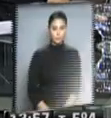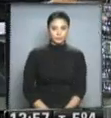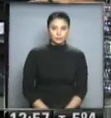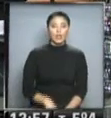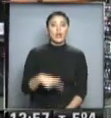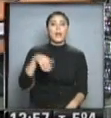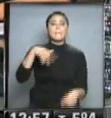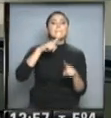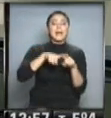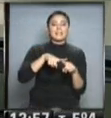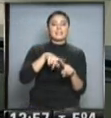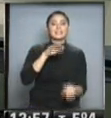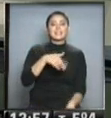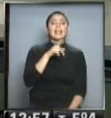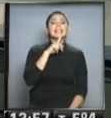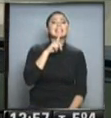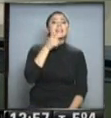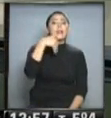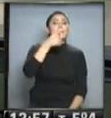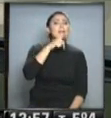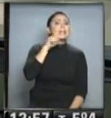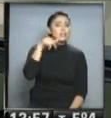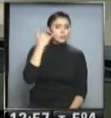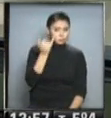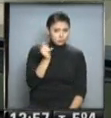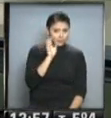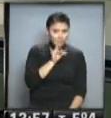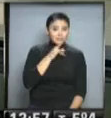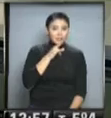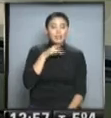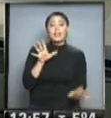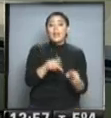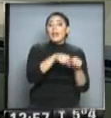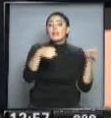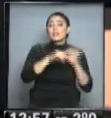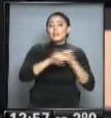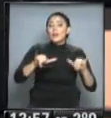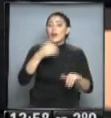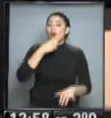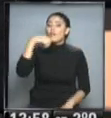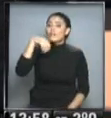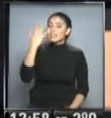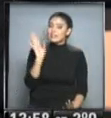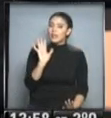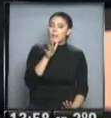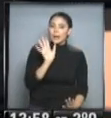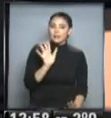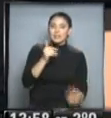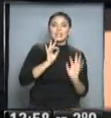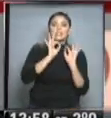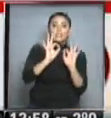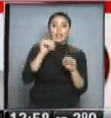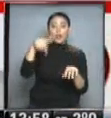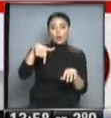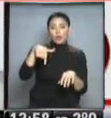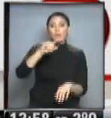vamos con Maxi Sí el tata martino es el técnico del barza ya y según los medios españoles ya lo dan por confirmado que estaría llegando a última